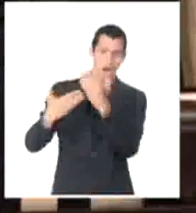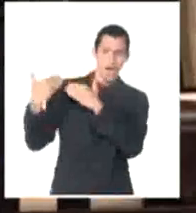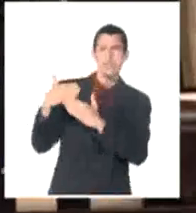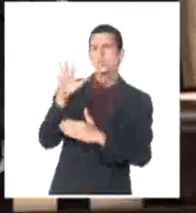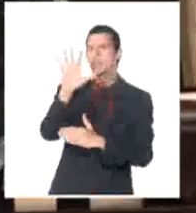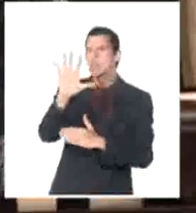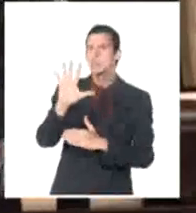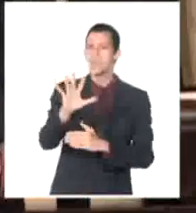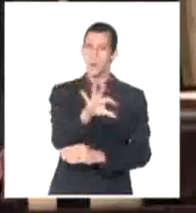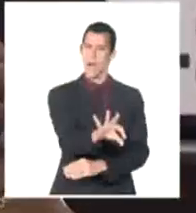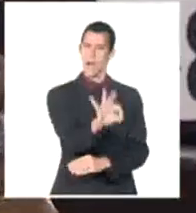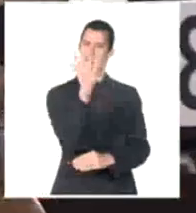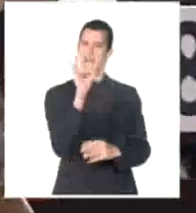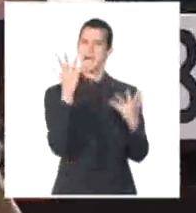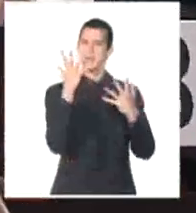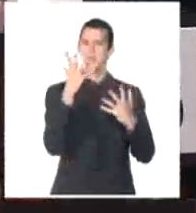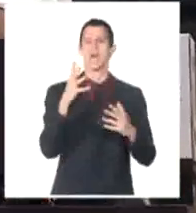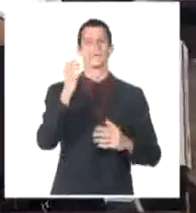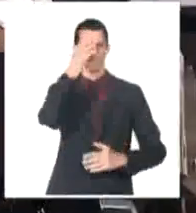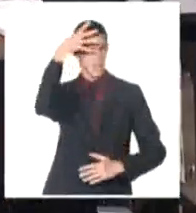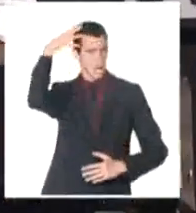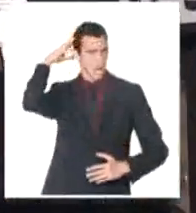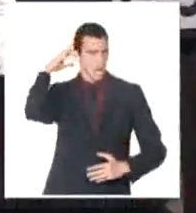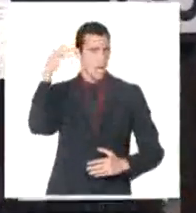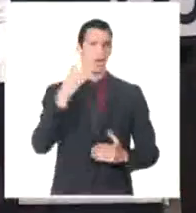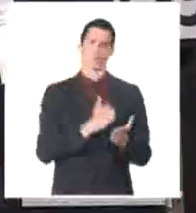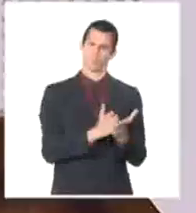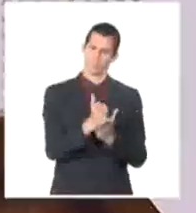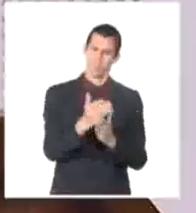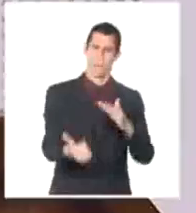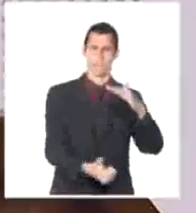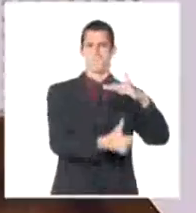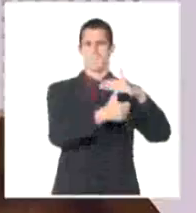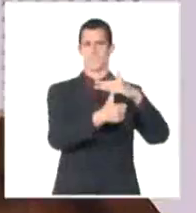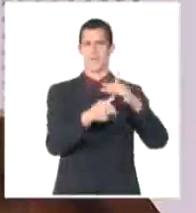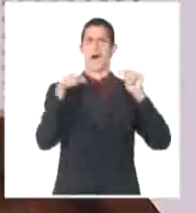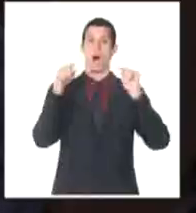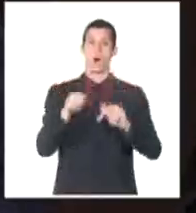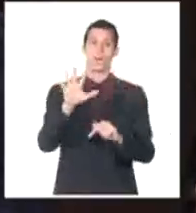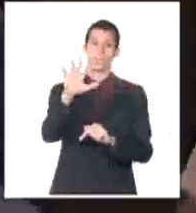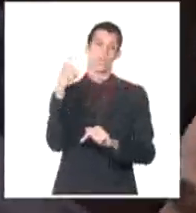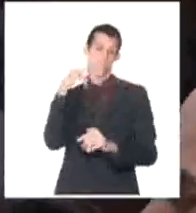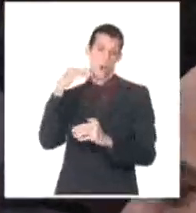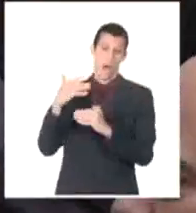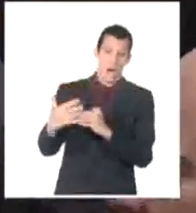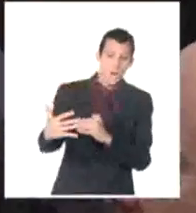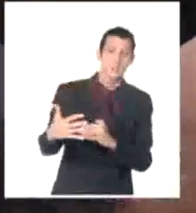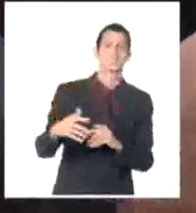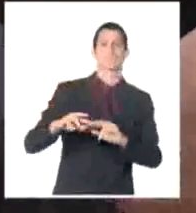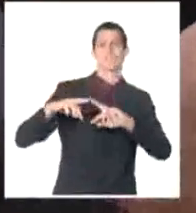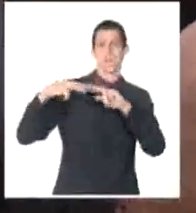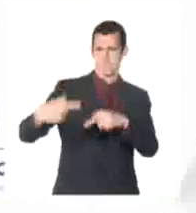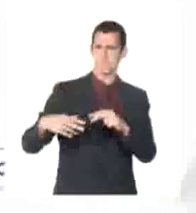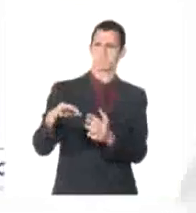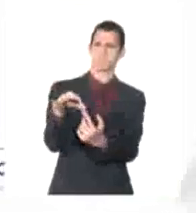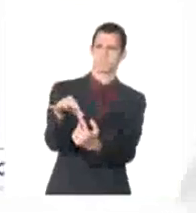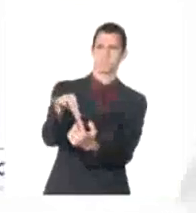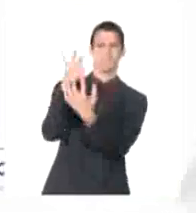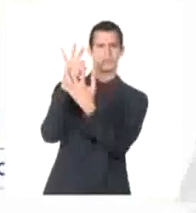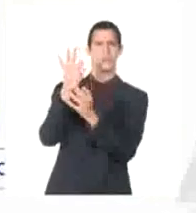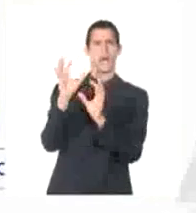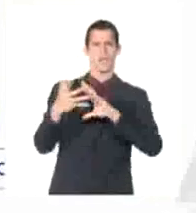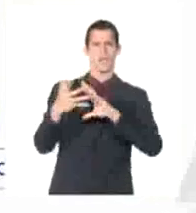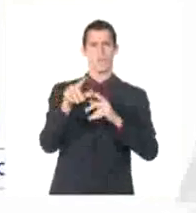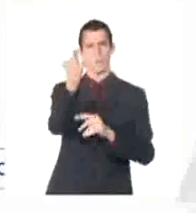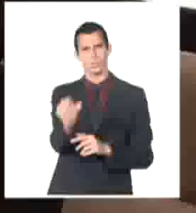Raúl como guía y ejemplo. Y 5 años después, vuelve a ser esta la fecha escogida para ratificar la confianza en un líder que ha enfrentado